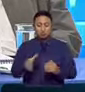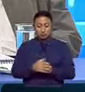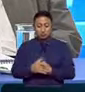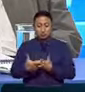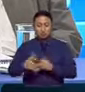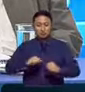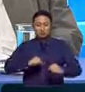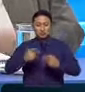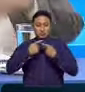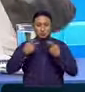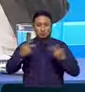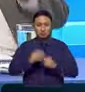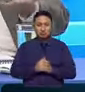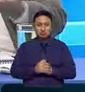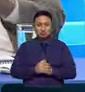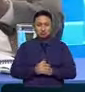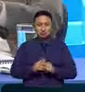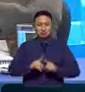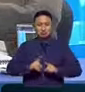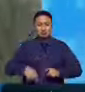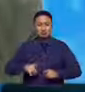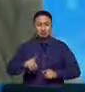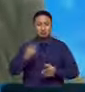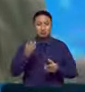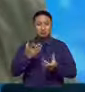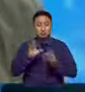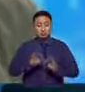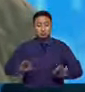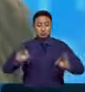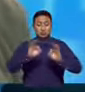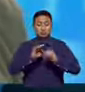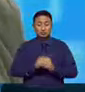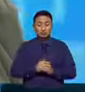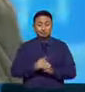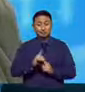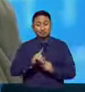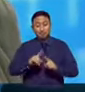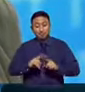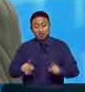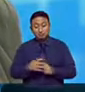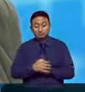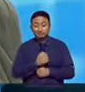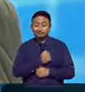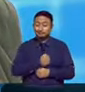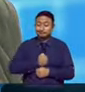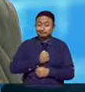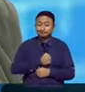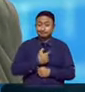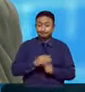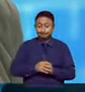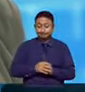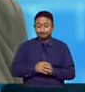quehacer público, pero este es un acto muy importante y es una pena que ha sido manchado por